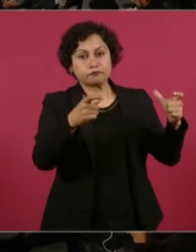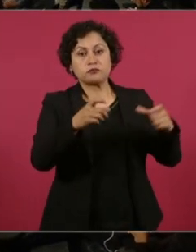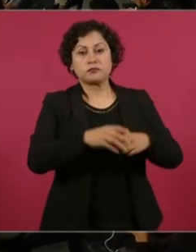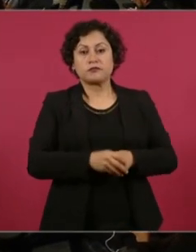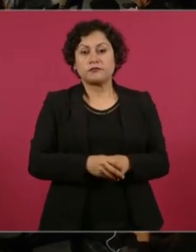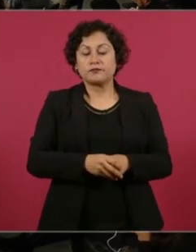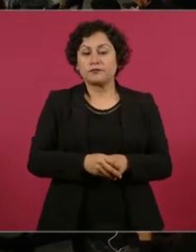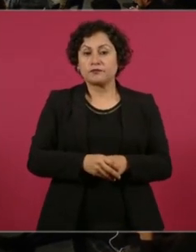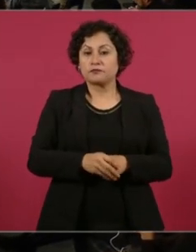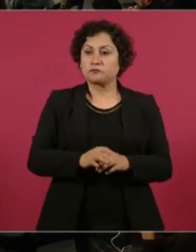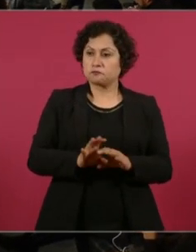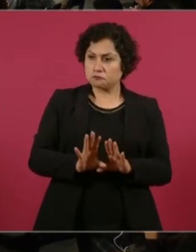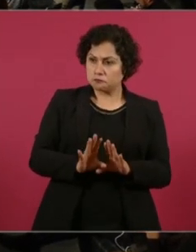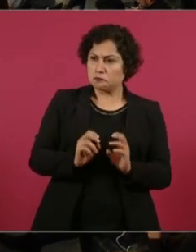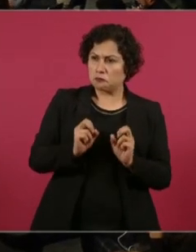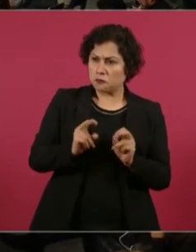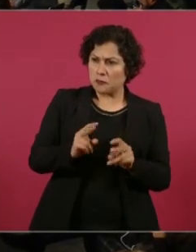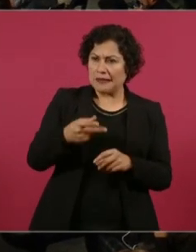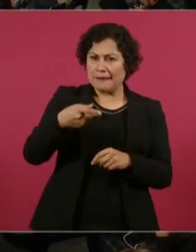según las encuestas, ¿no?